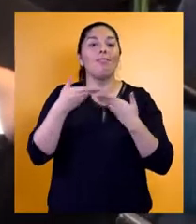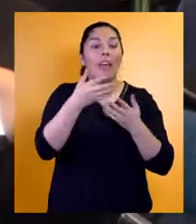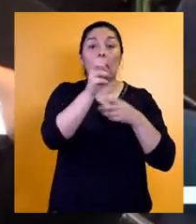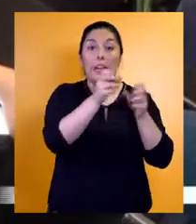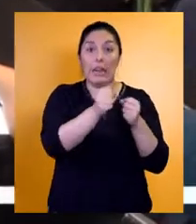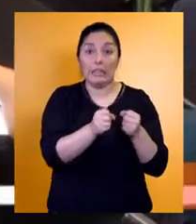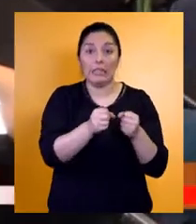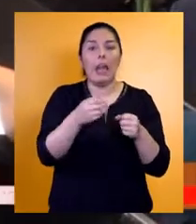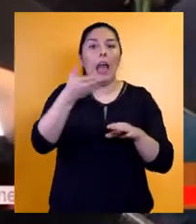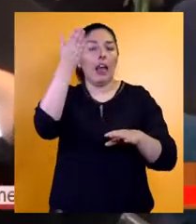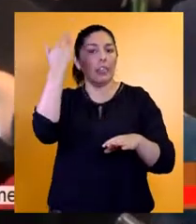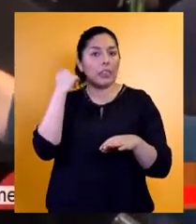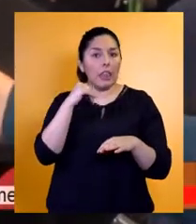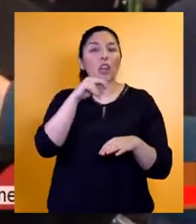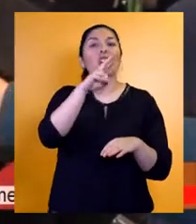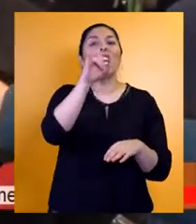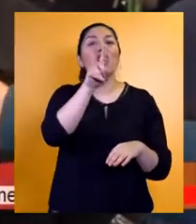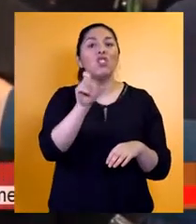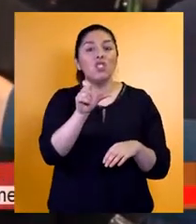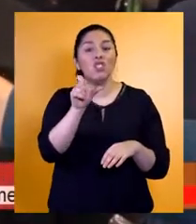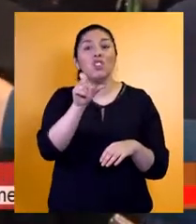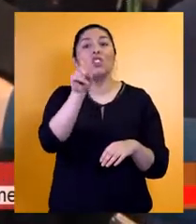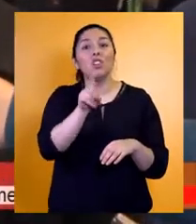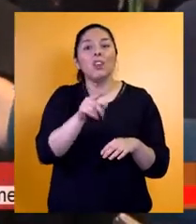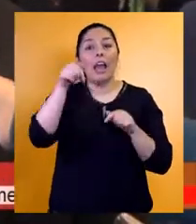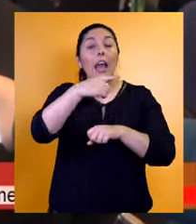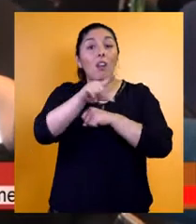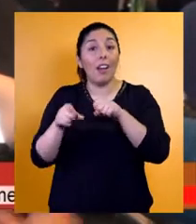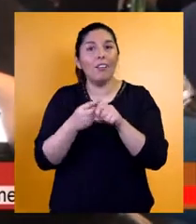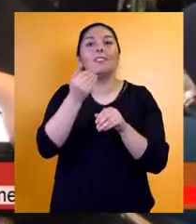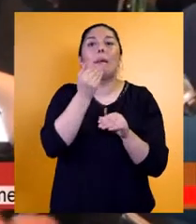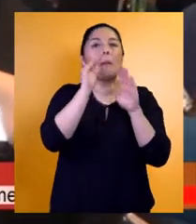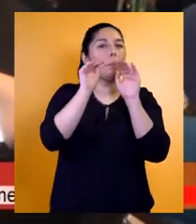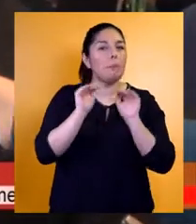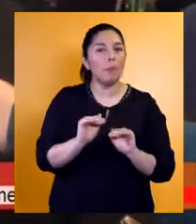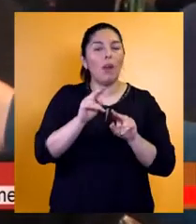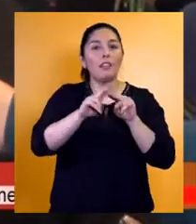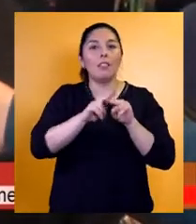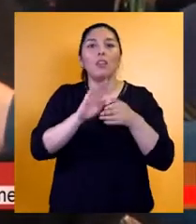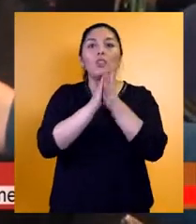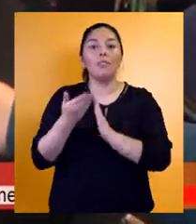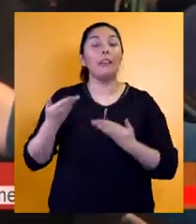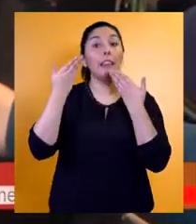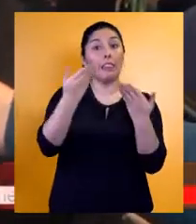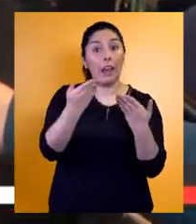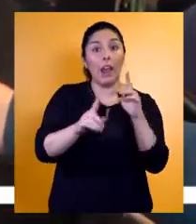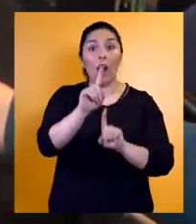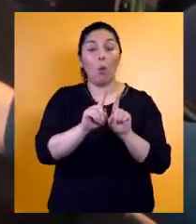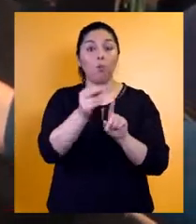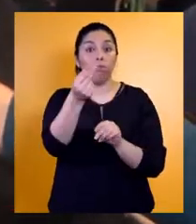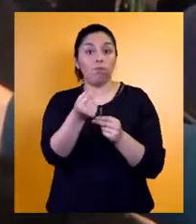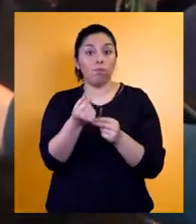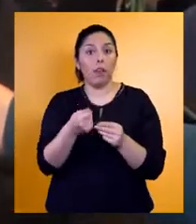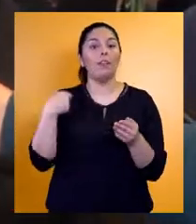leche, hace un tiempo atrás fue el novillo en tema de carne. Por lo tanto, el gobierno regional lo que hace nos entrega los recursos para poder generar este protocolo